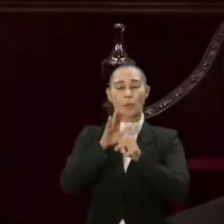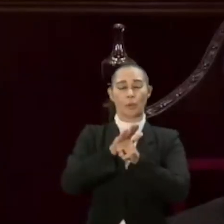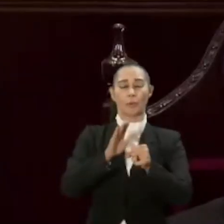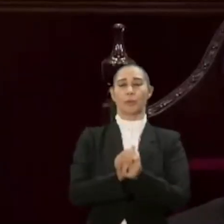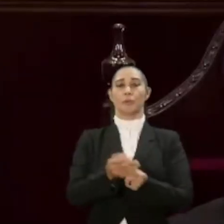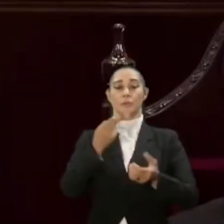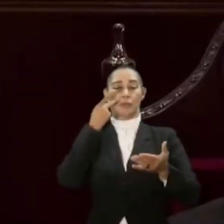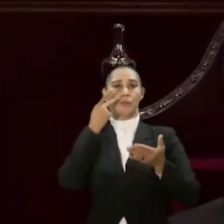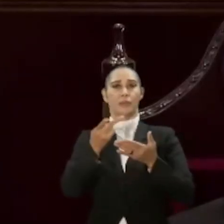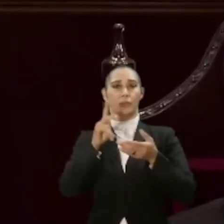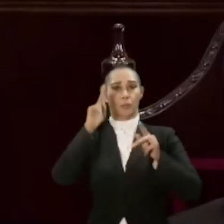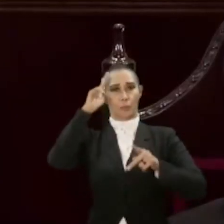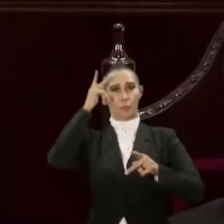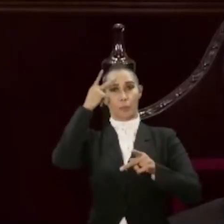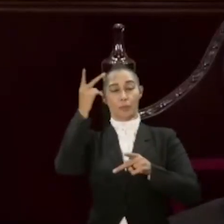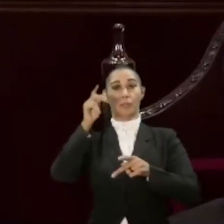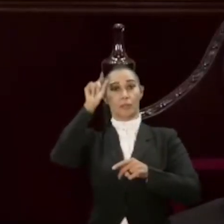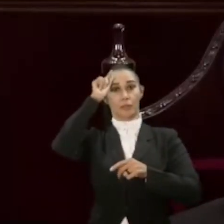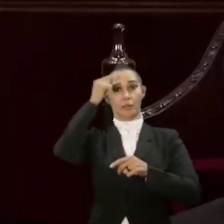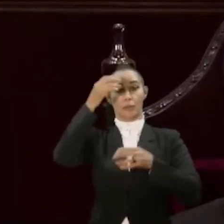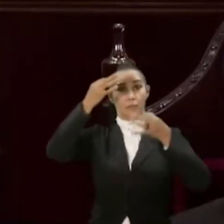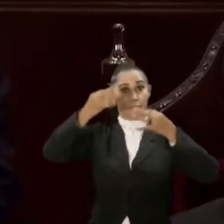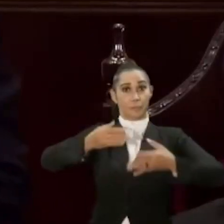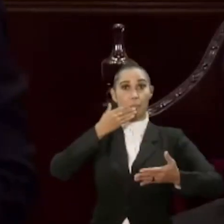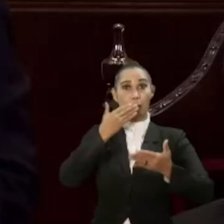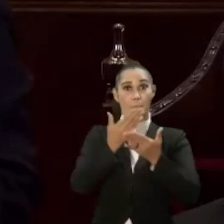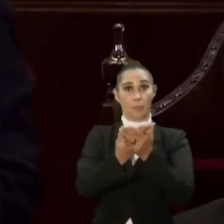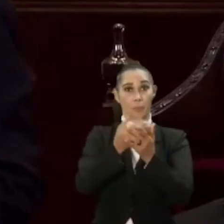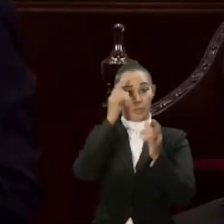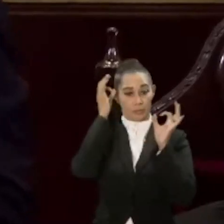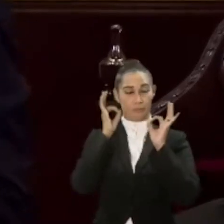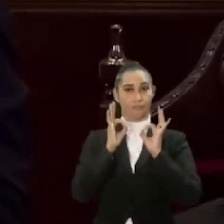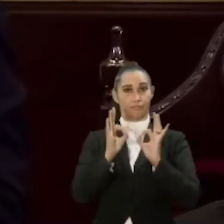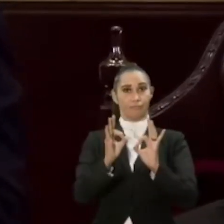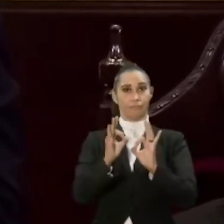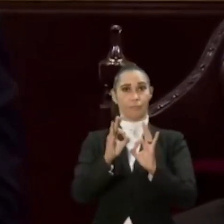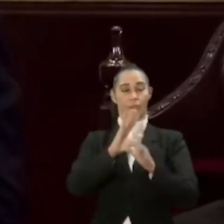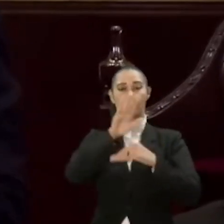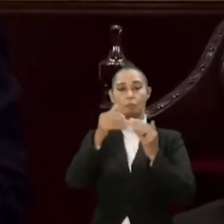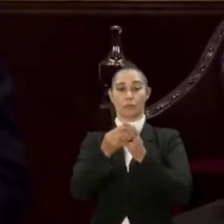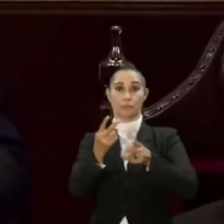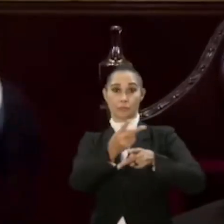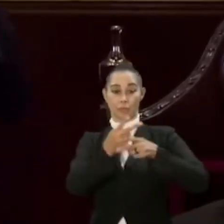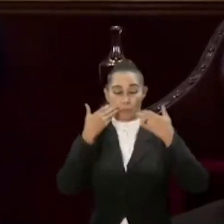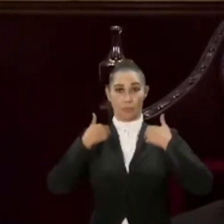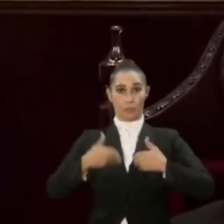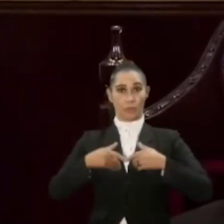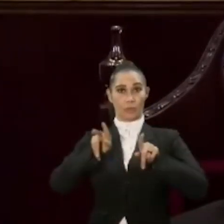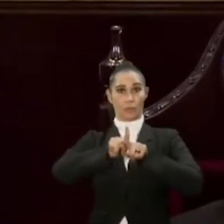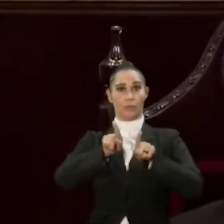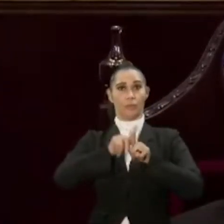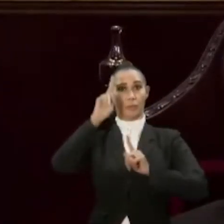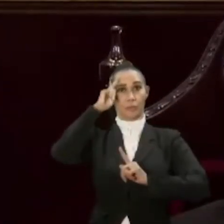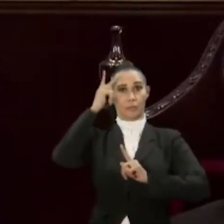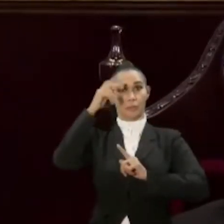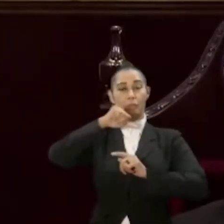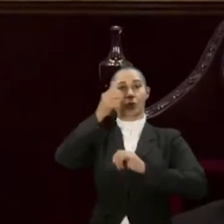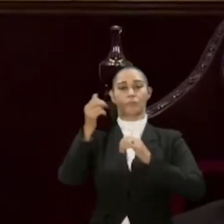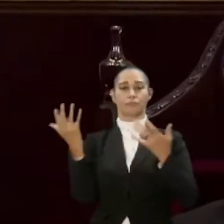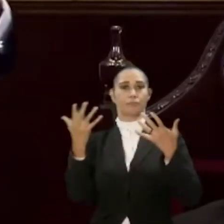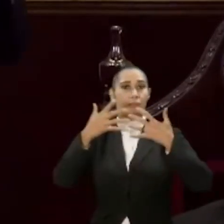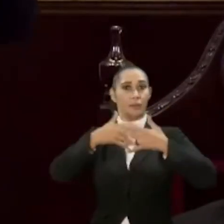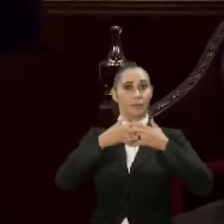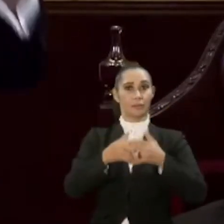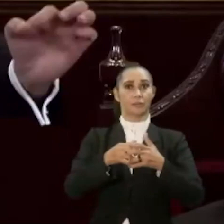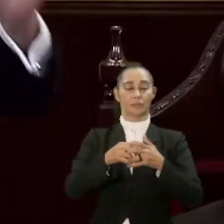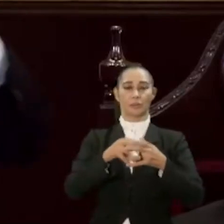y ejecución de políticas de Estado eficaces y coherentes, tanto en materia de seguridad como de política exterior en relación